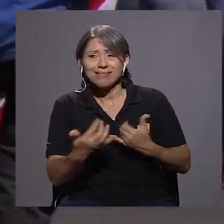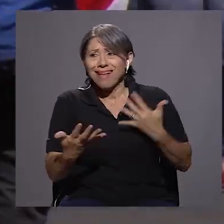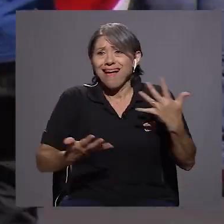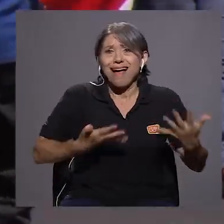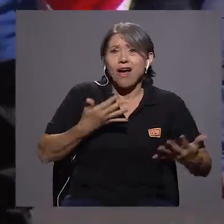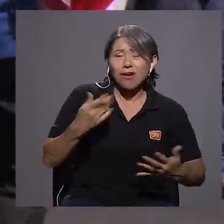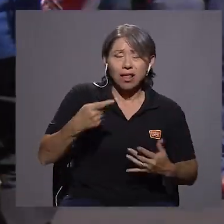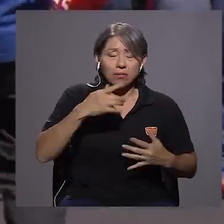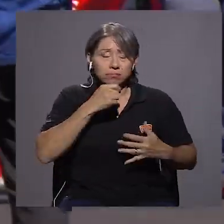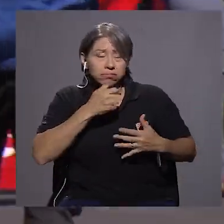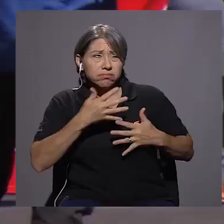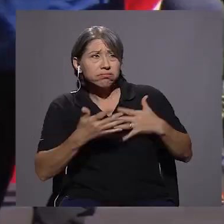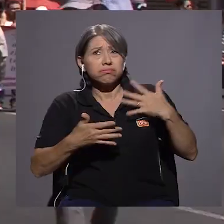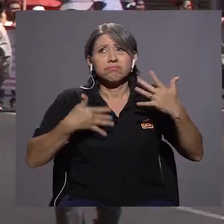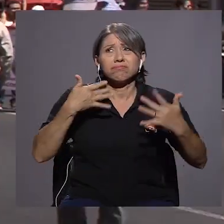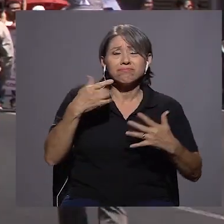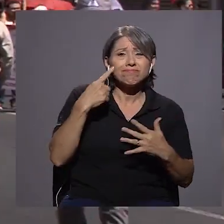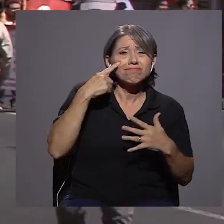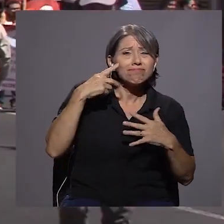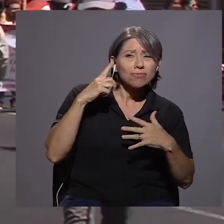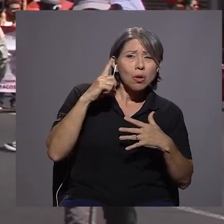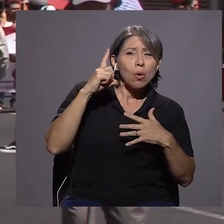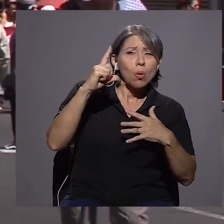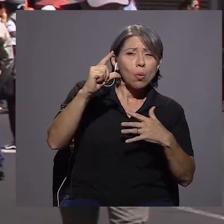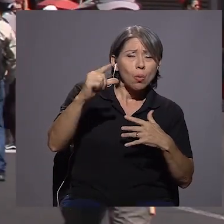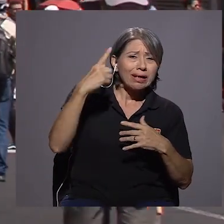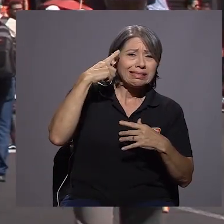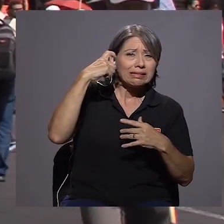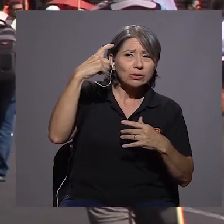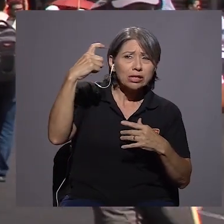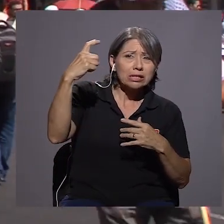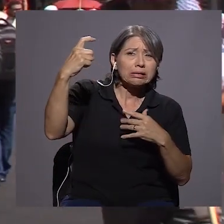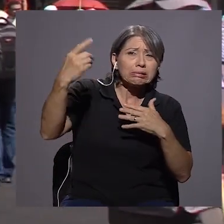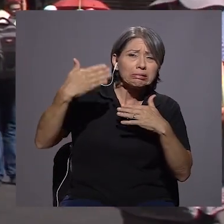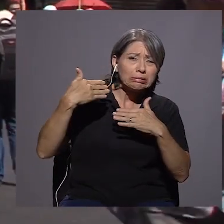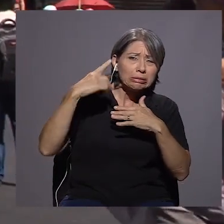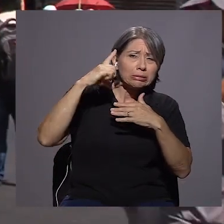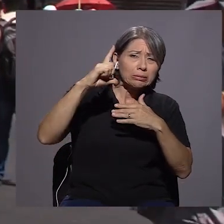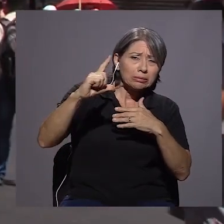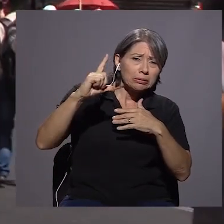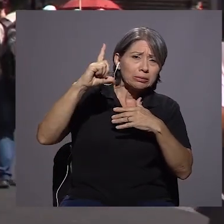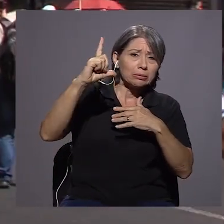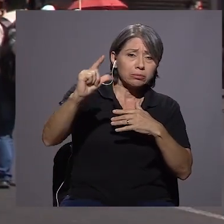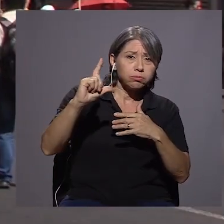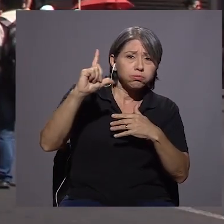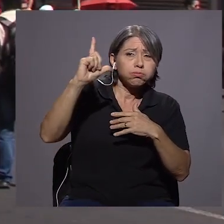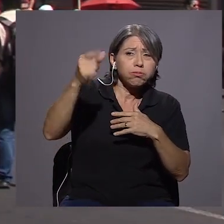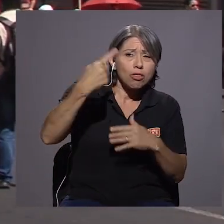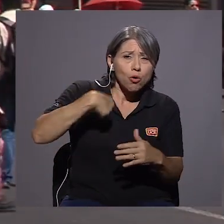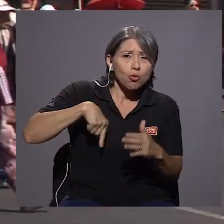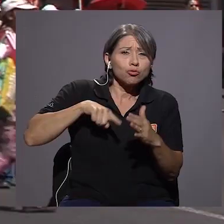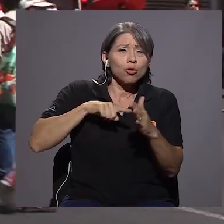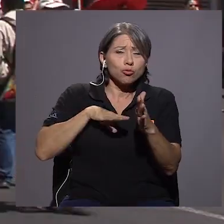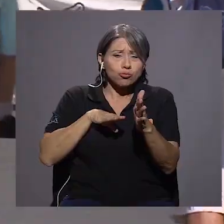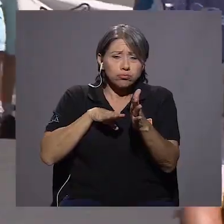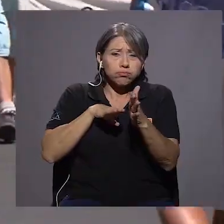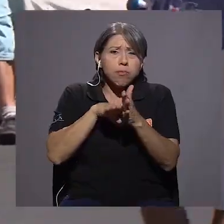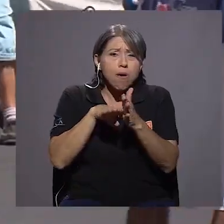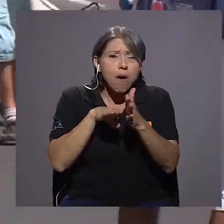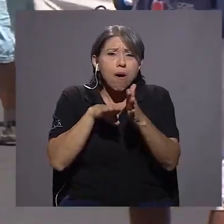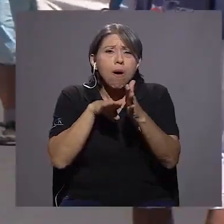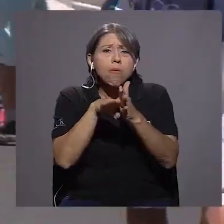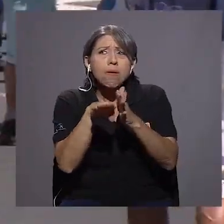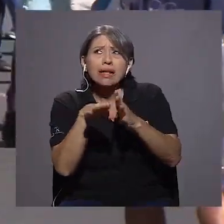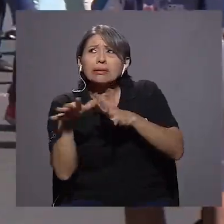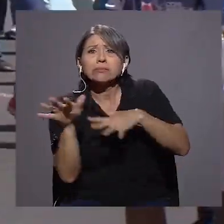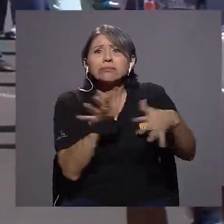Constantemente el vértigo nos hace ver distante. La utopía que se va alejando mientras vamos avanzando. Y el viento